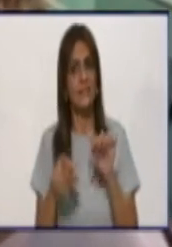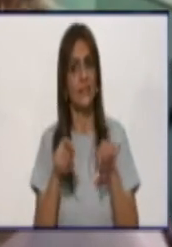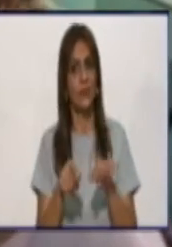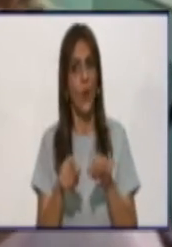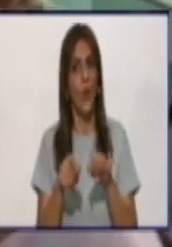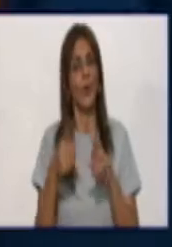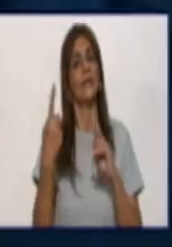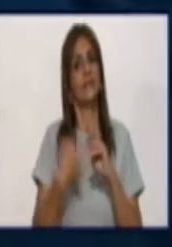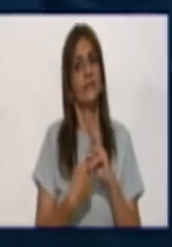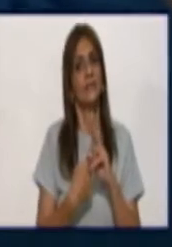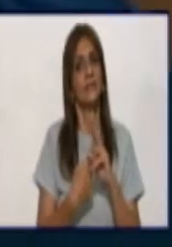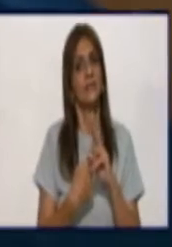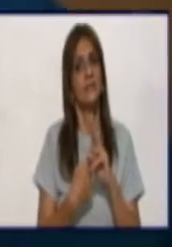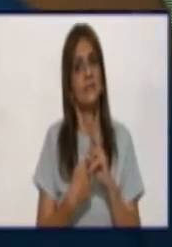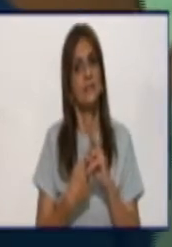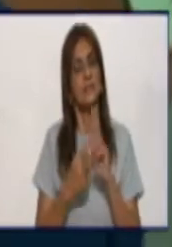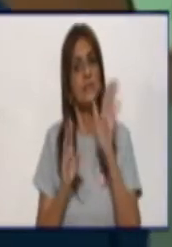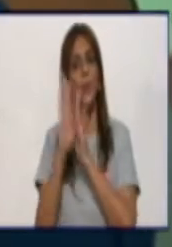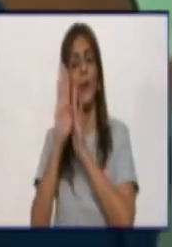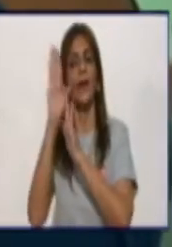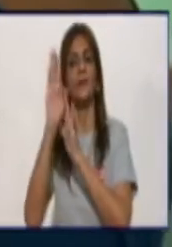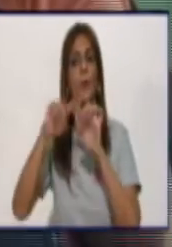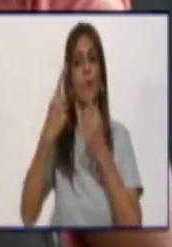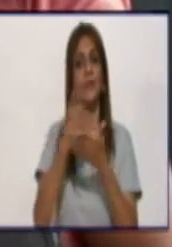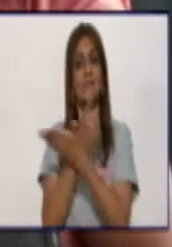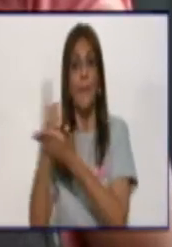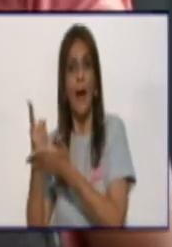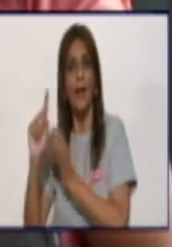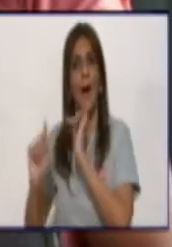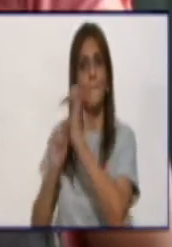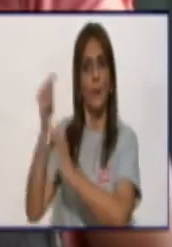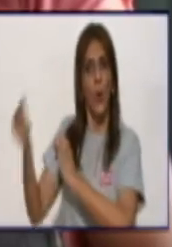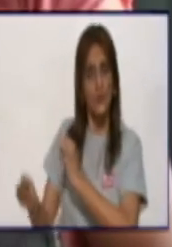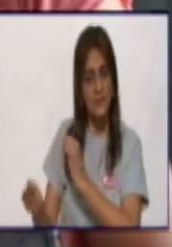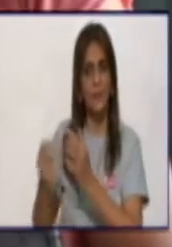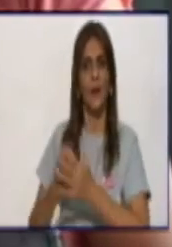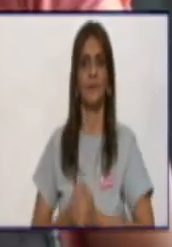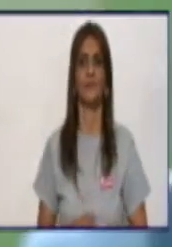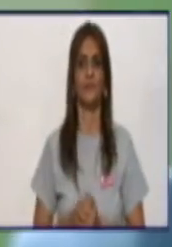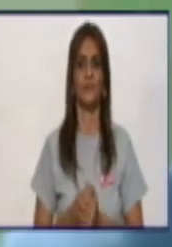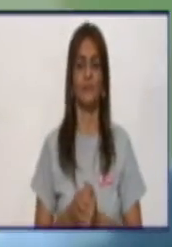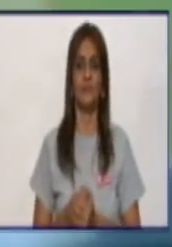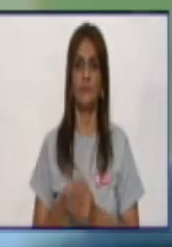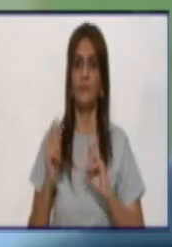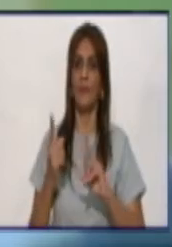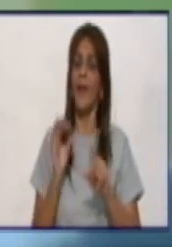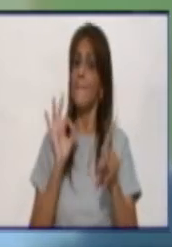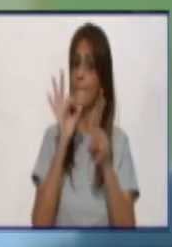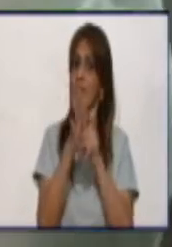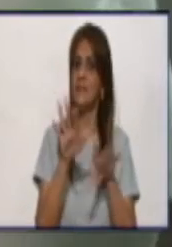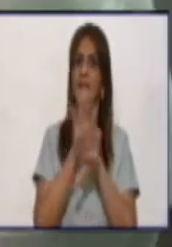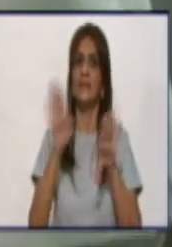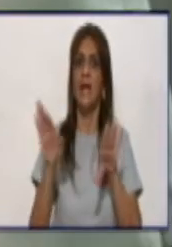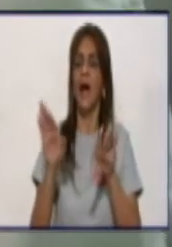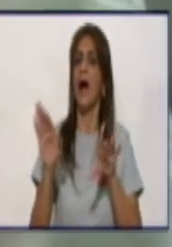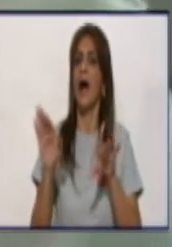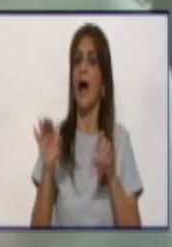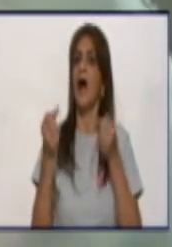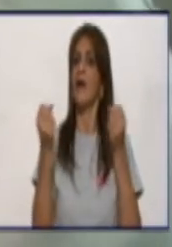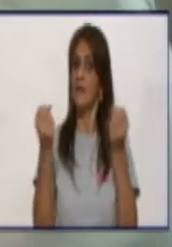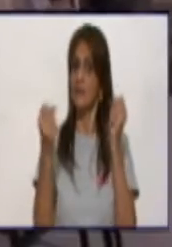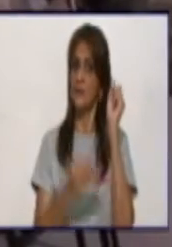tenemos incorporado a partir de la semana próxima las dosis de refuerzo para los primeros grupos de sujetos vacunados y grupos